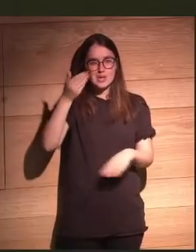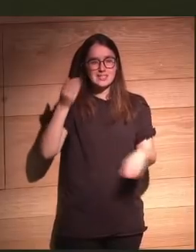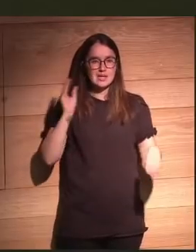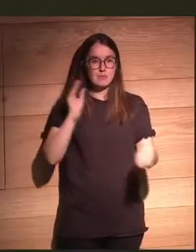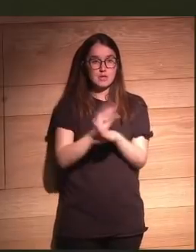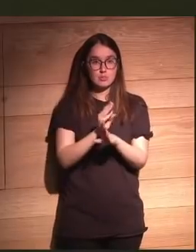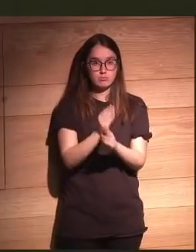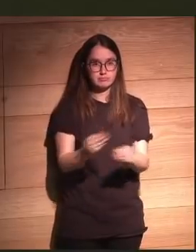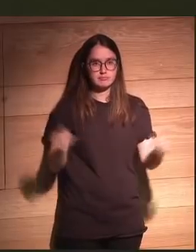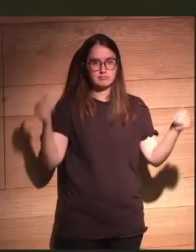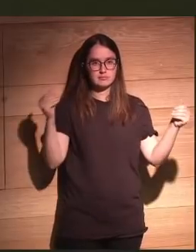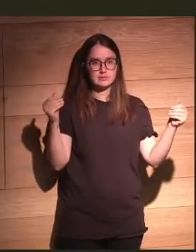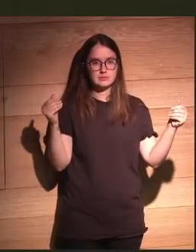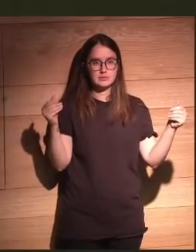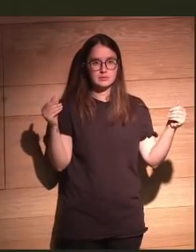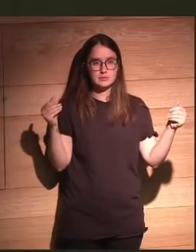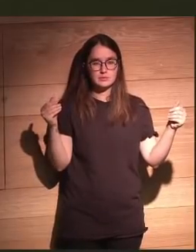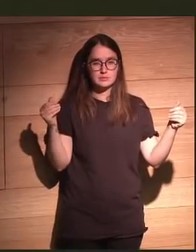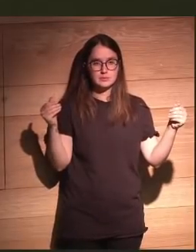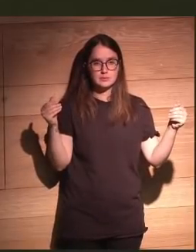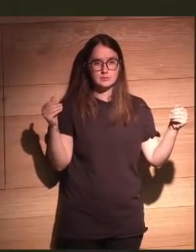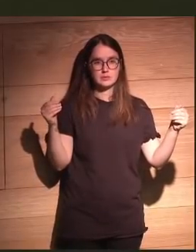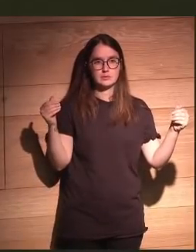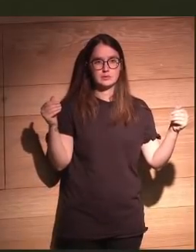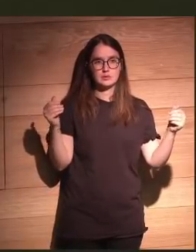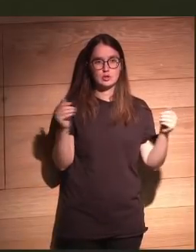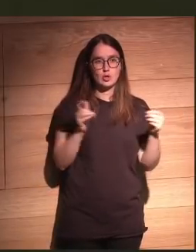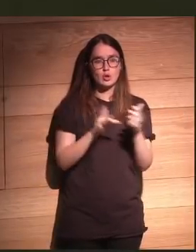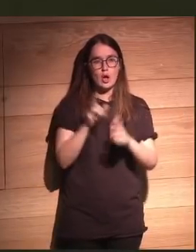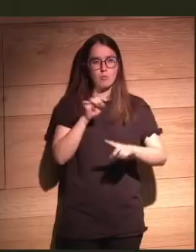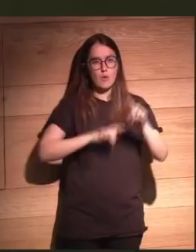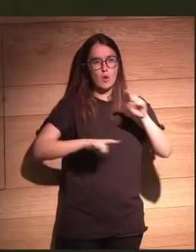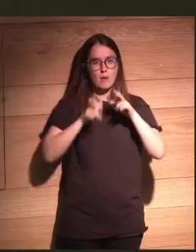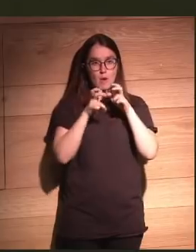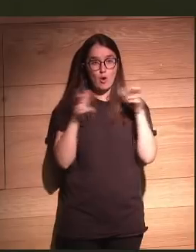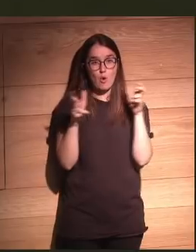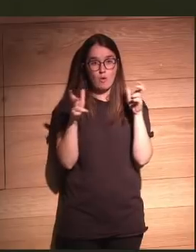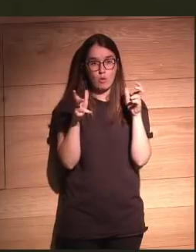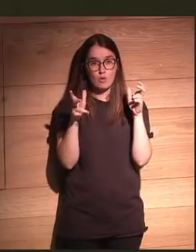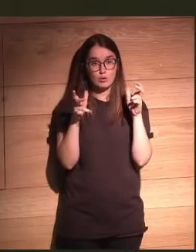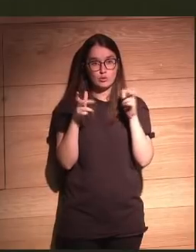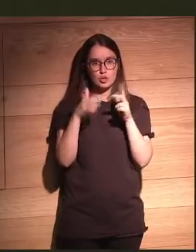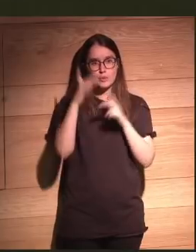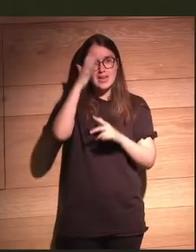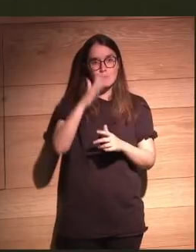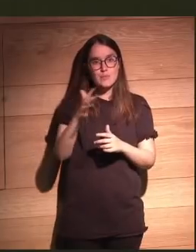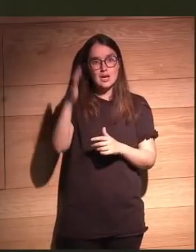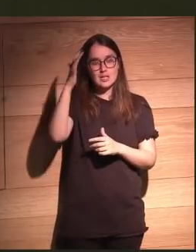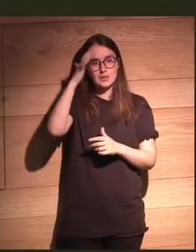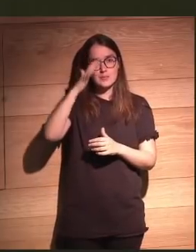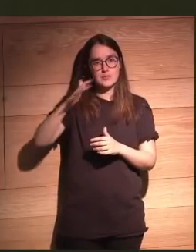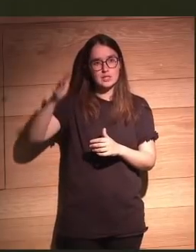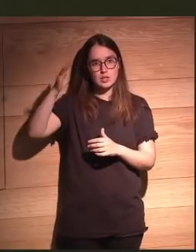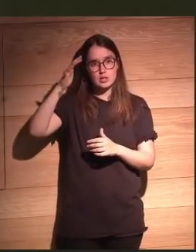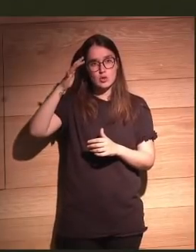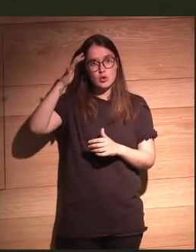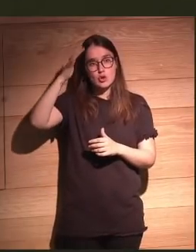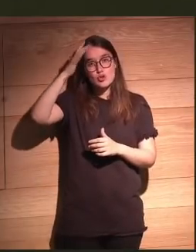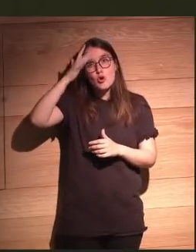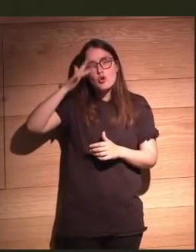ha desaparecido. Y tenemos un serio problema. O sea, yo me imagino, no me